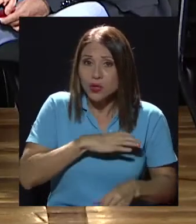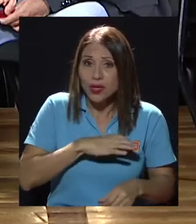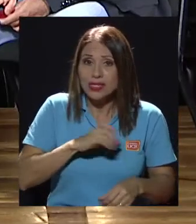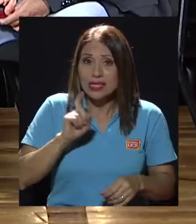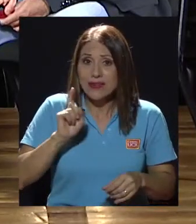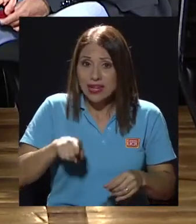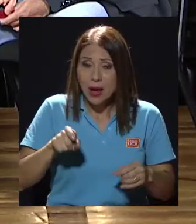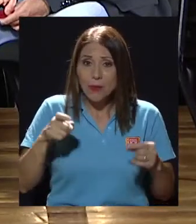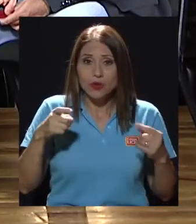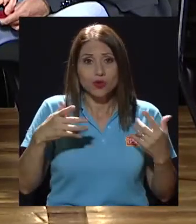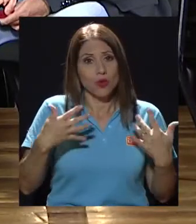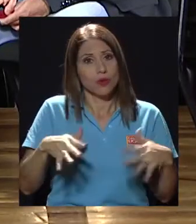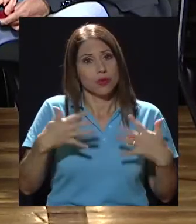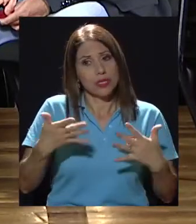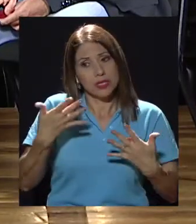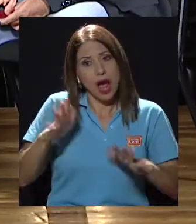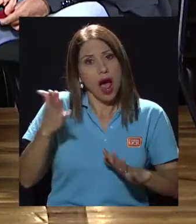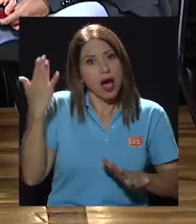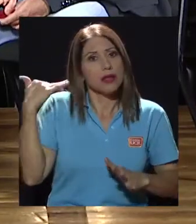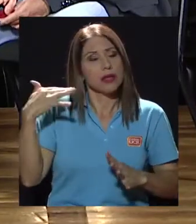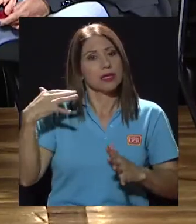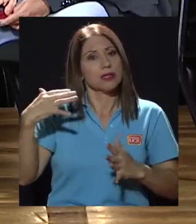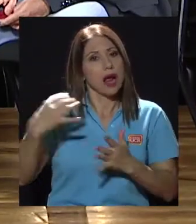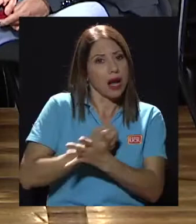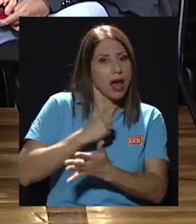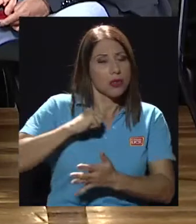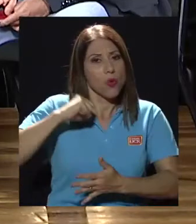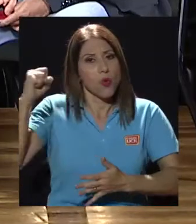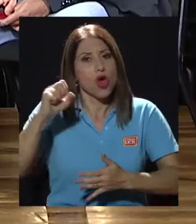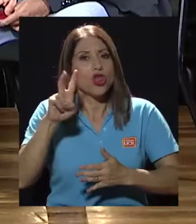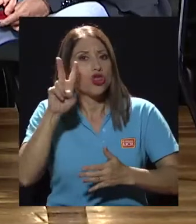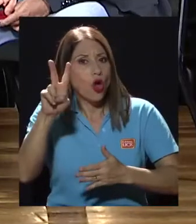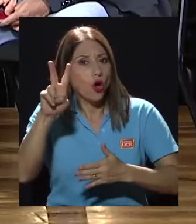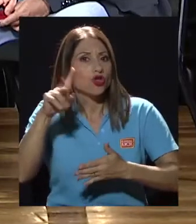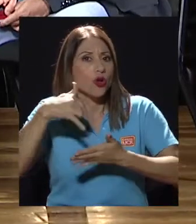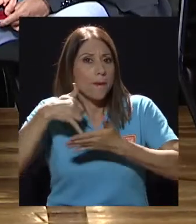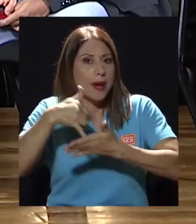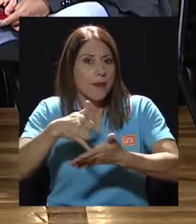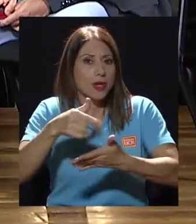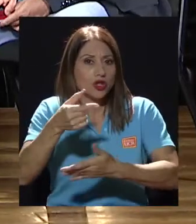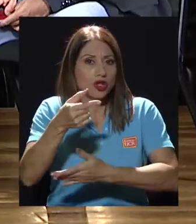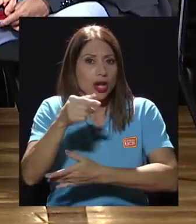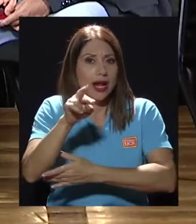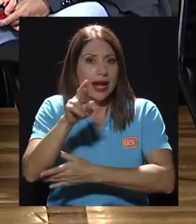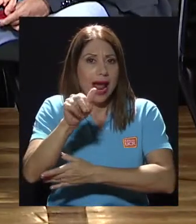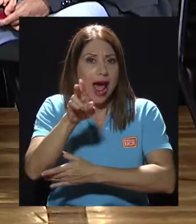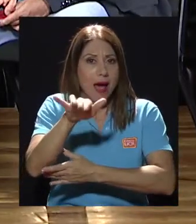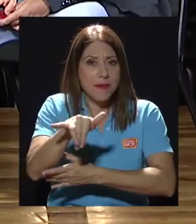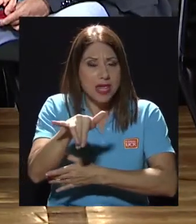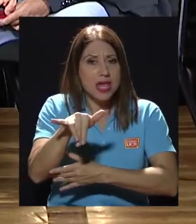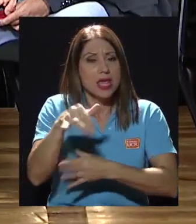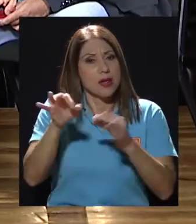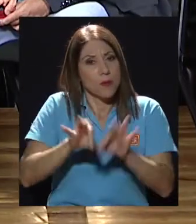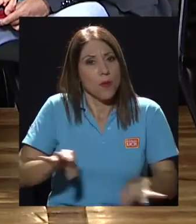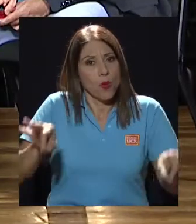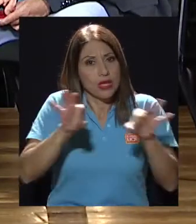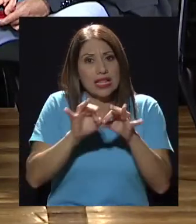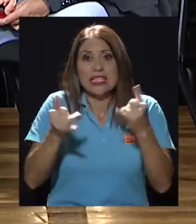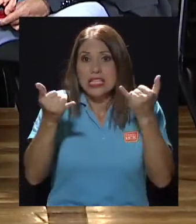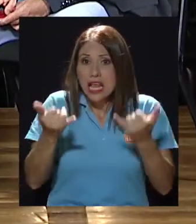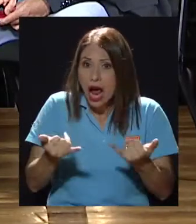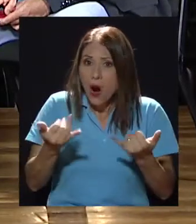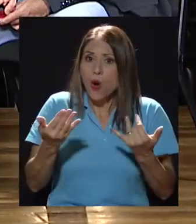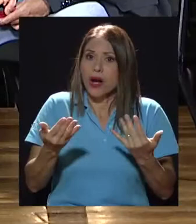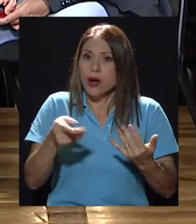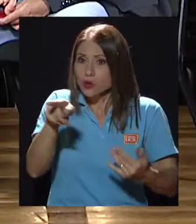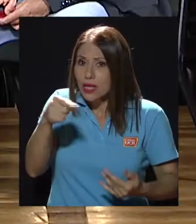dos Grammys tan importantes y este específico final que de algún modo le vocifera a la audiencia que debería de tener la Orquesta Sinfónica